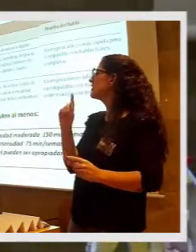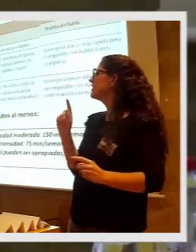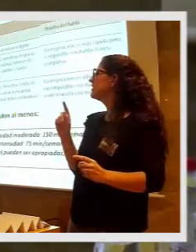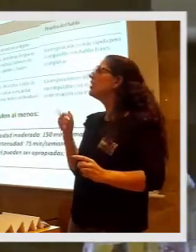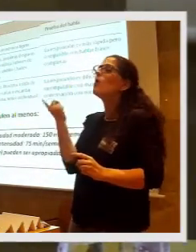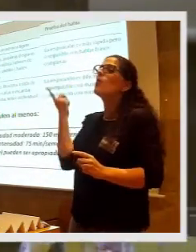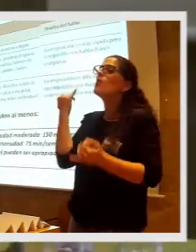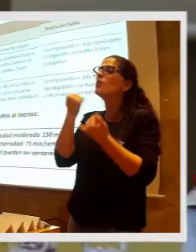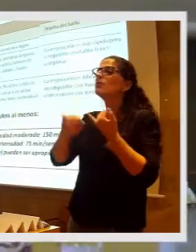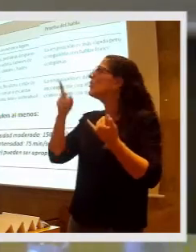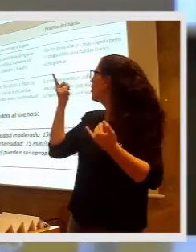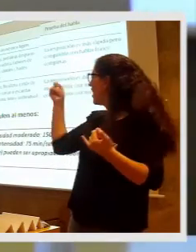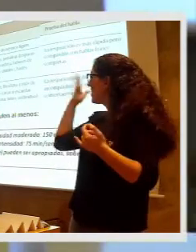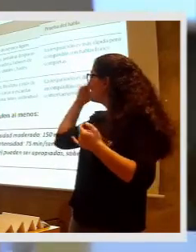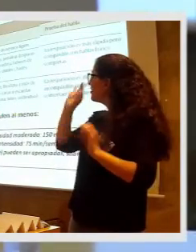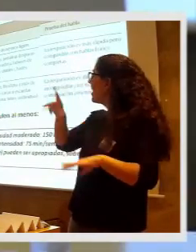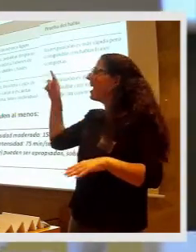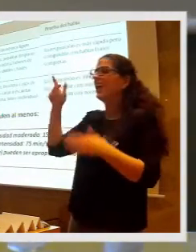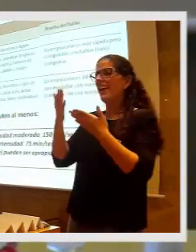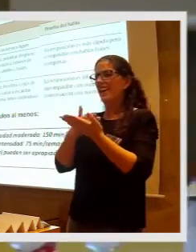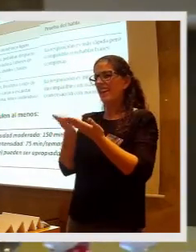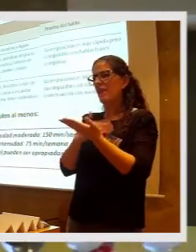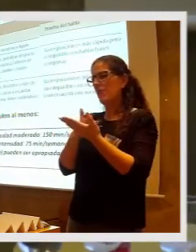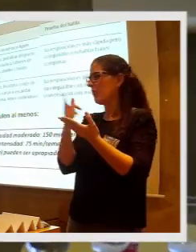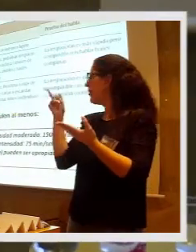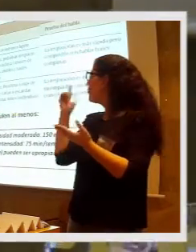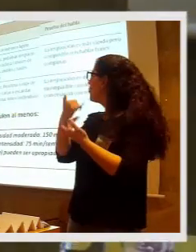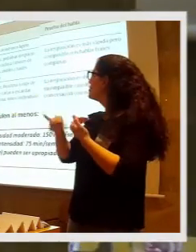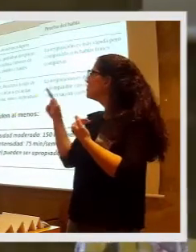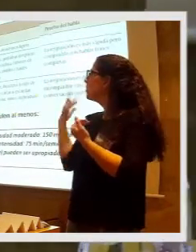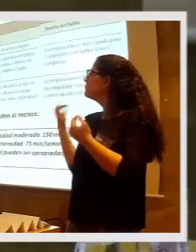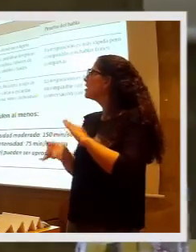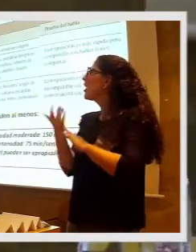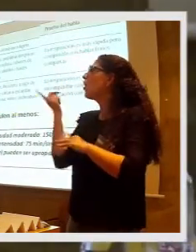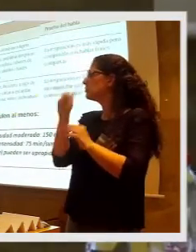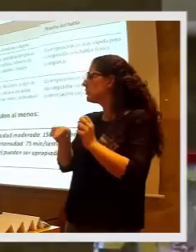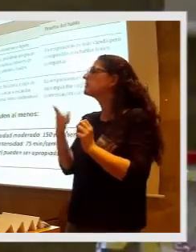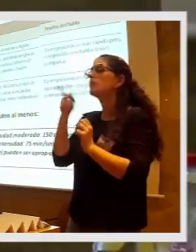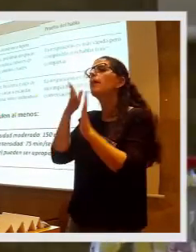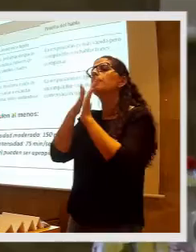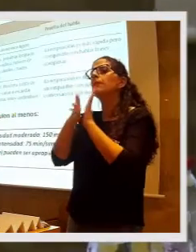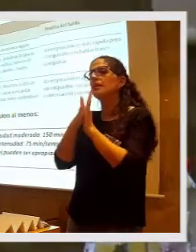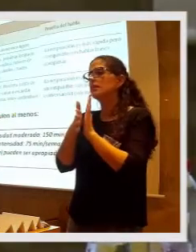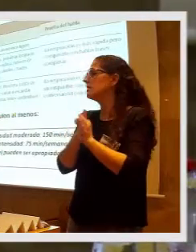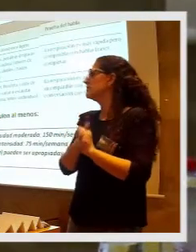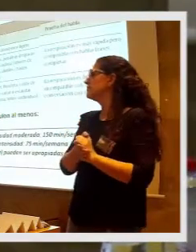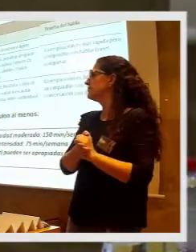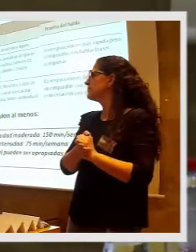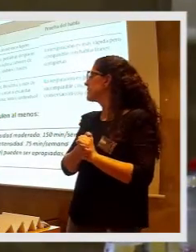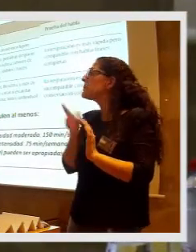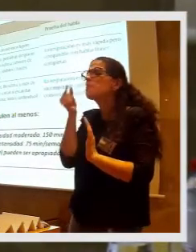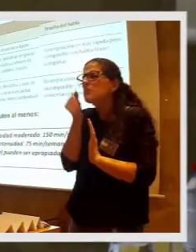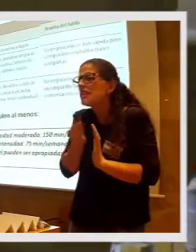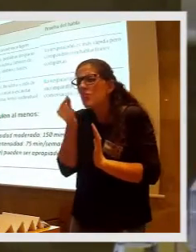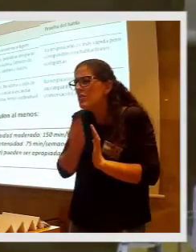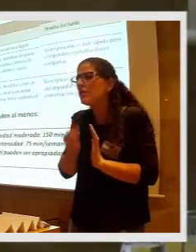la última guía, la europea de prevención cardiovascular, ¿qué tenemos que hacer? Bueno, pues nos dicen algo relativamente fácil. Como mínimo, tendríamos que conseguir, como veis